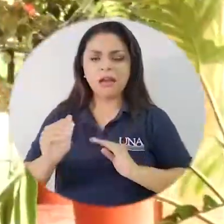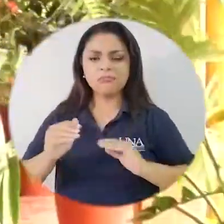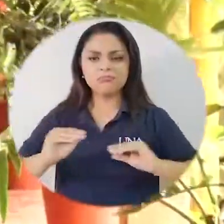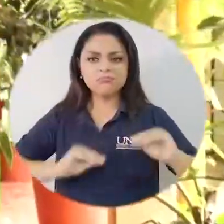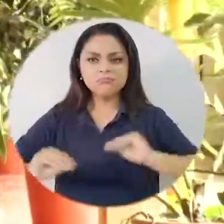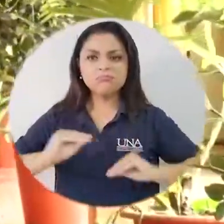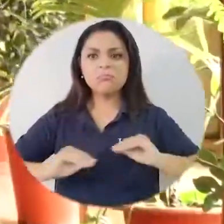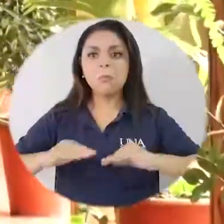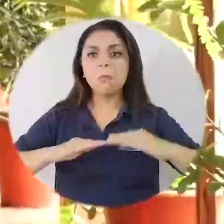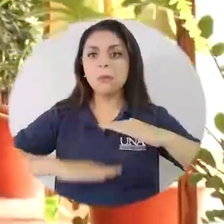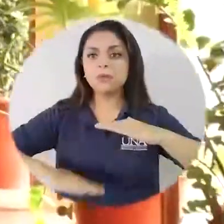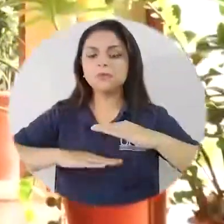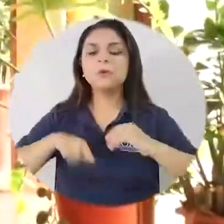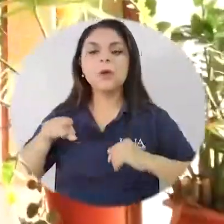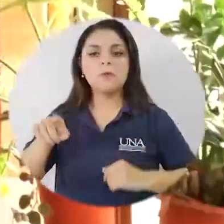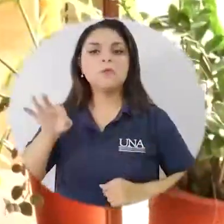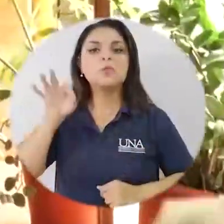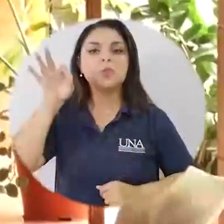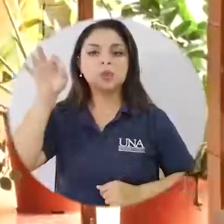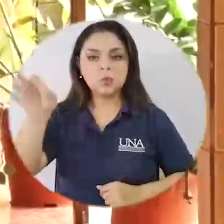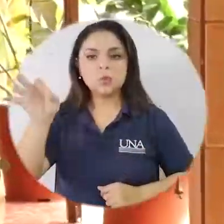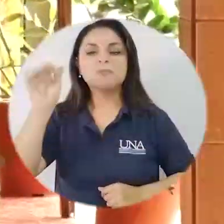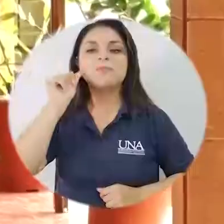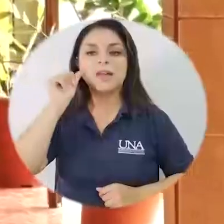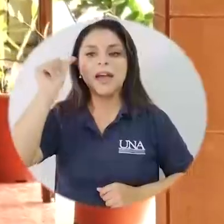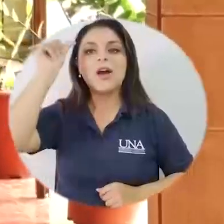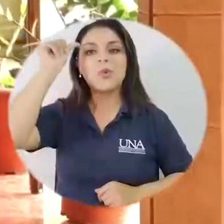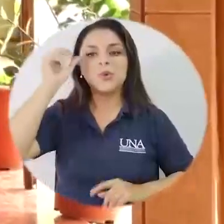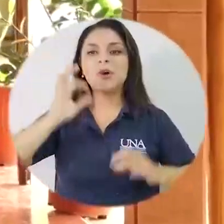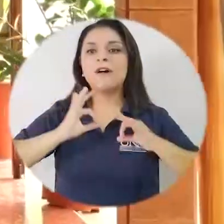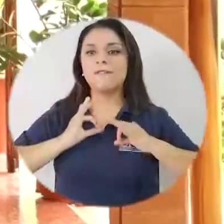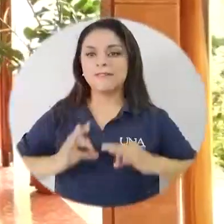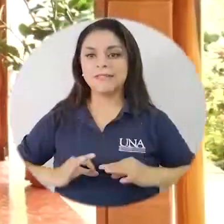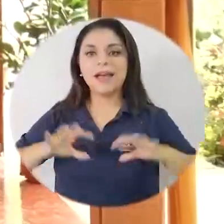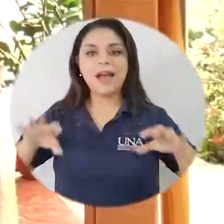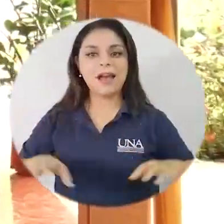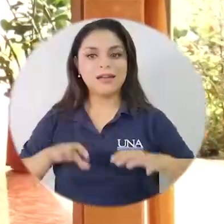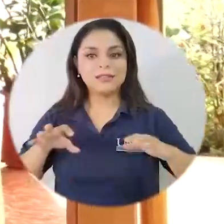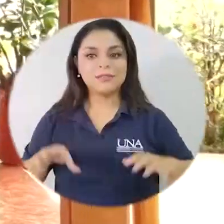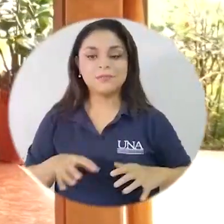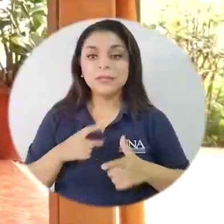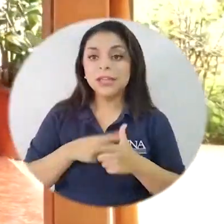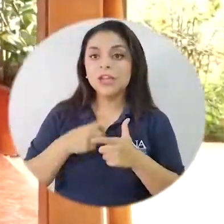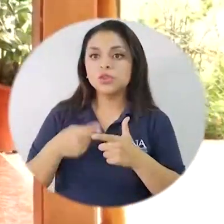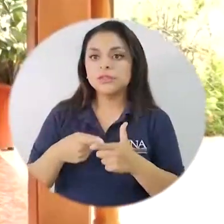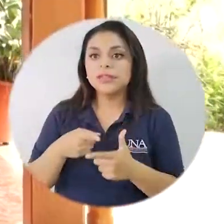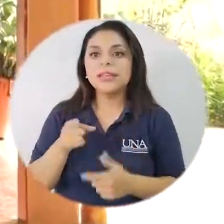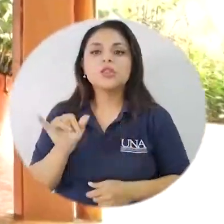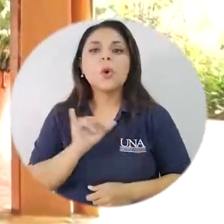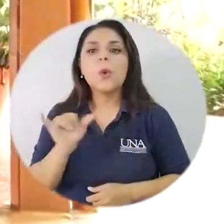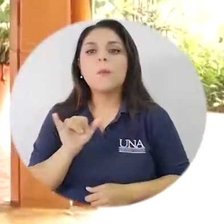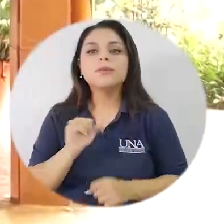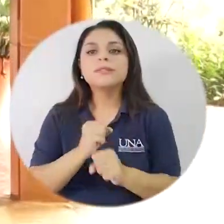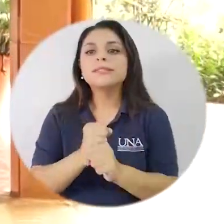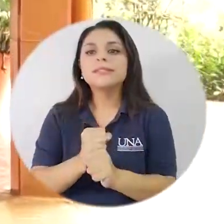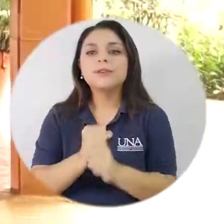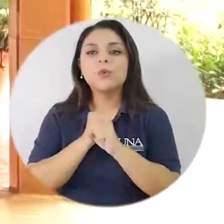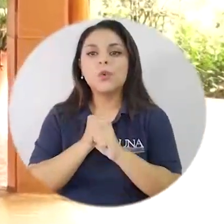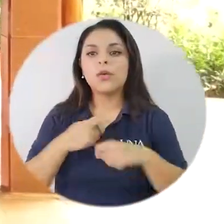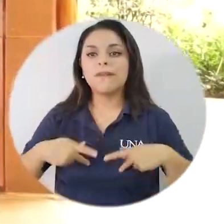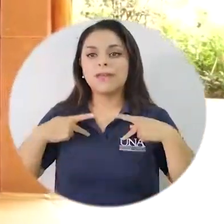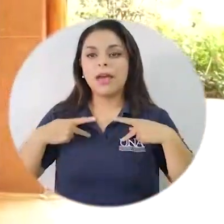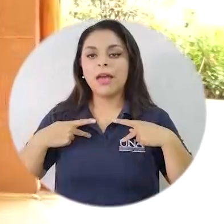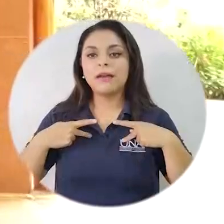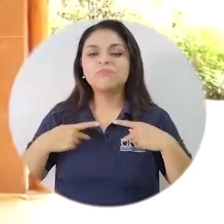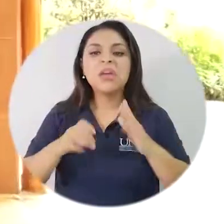más probabilidades a ser una adulta físicamente activo. Entonces, esto es Ujú. como un seguro de vida, es como cuando uno le enseña a